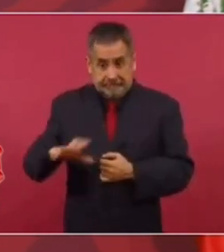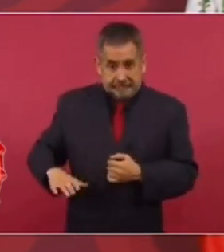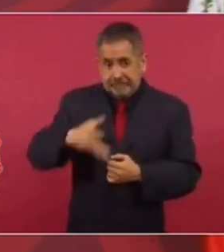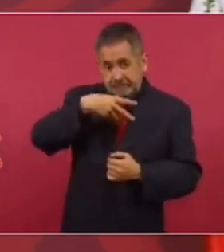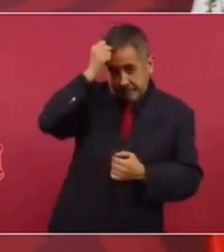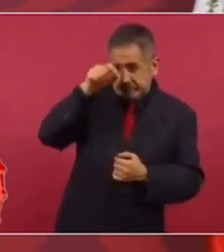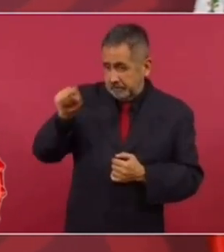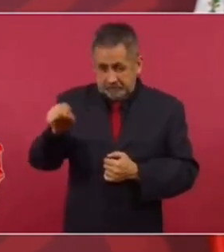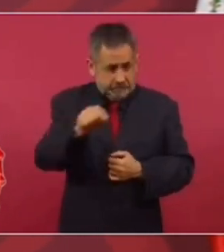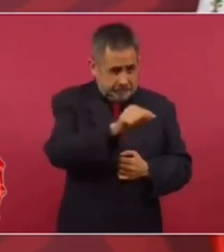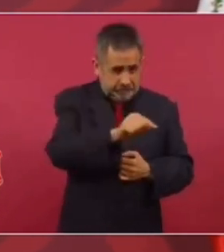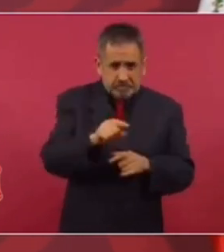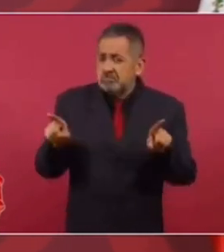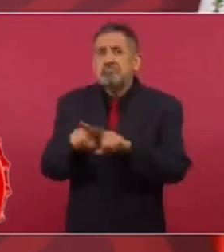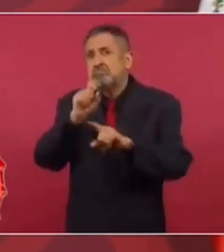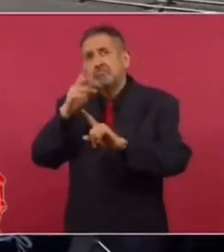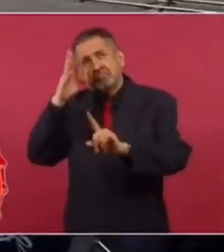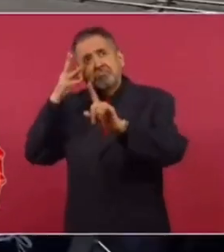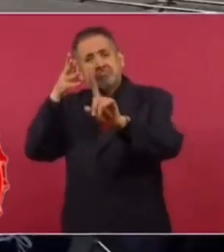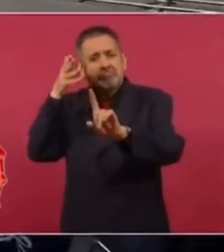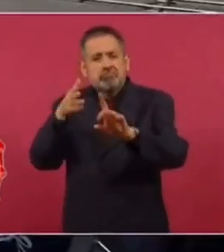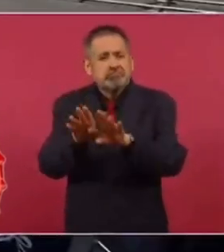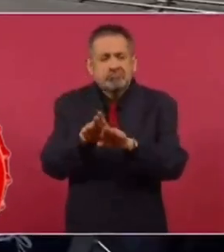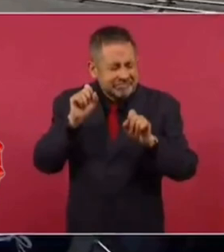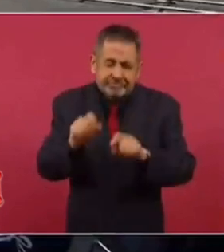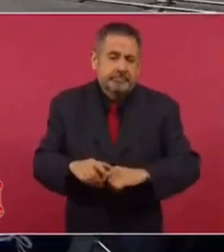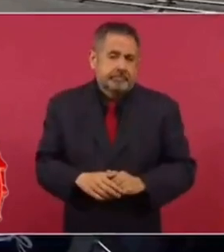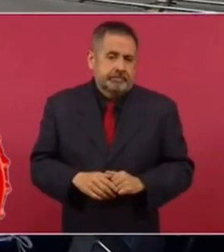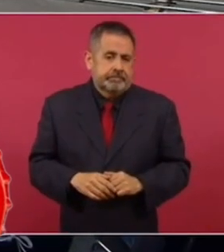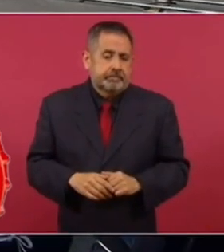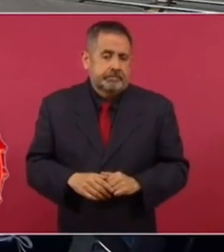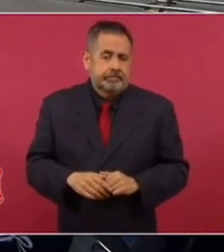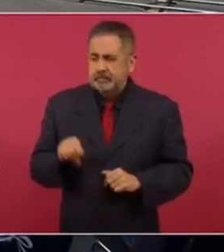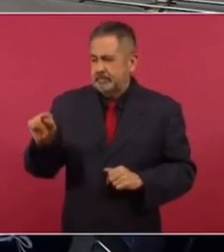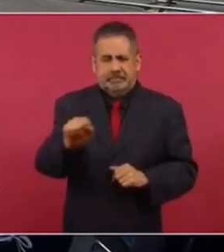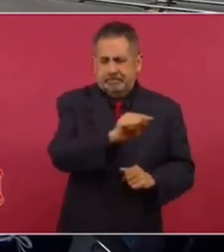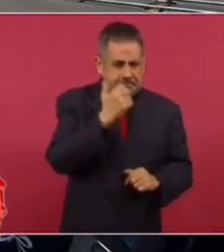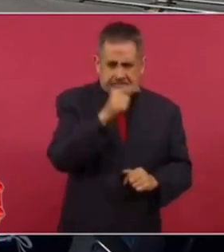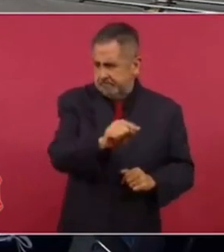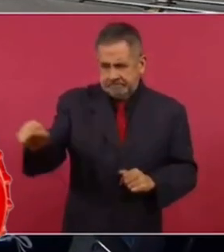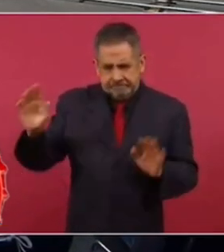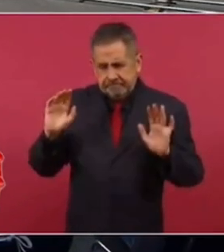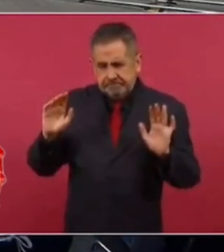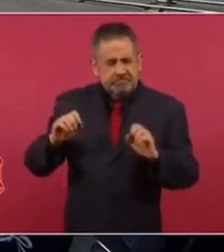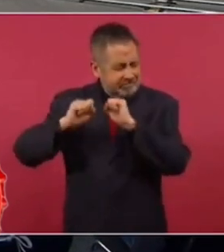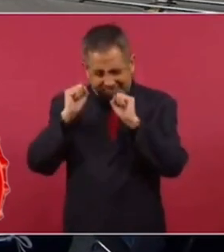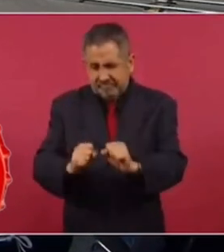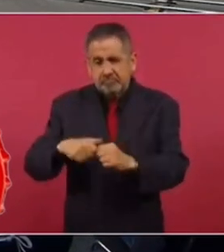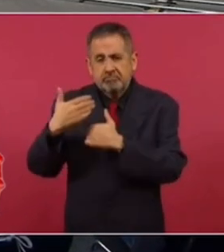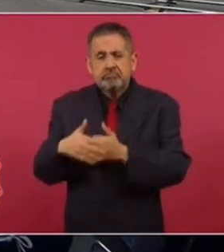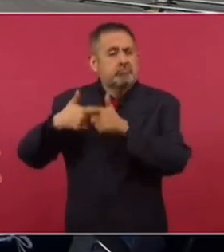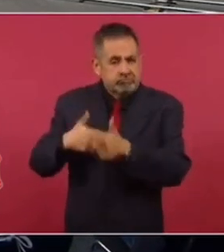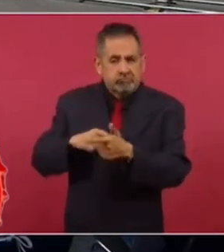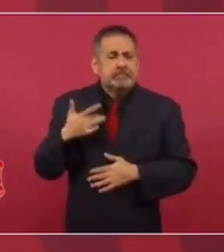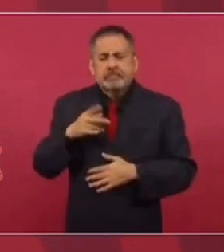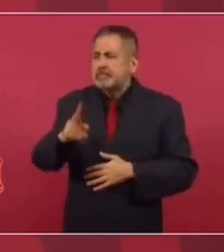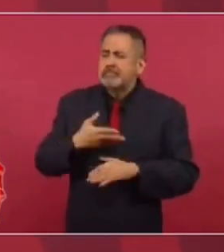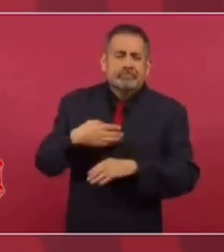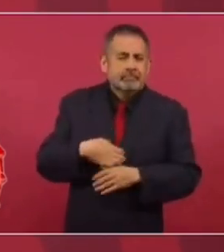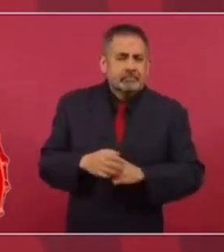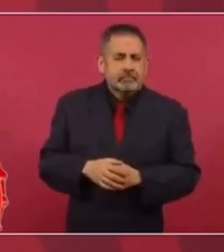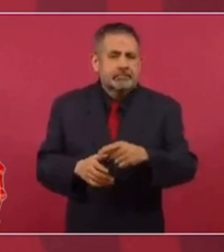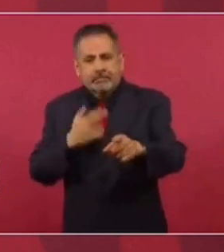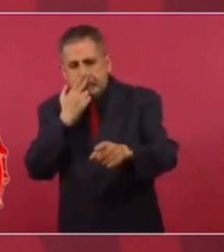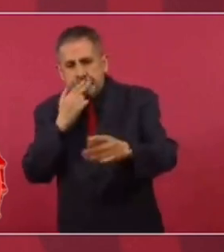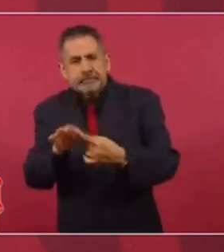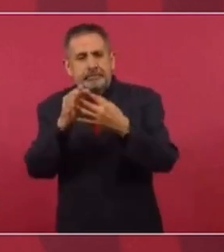de ser candidatos, en nuestro movimiento, cualquiera de ellos garantiza la continuidad con cambio. No hay